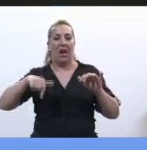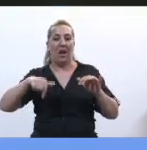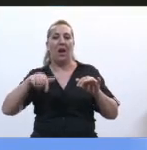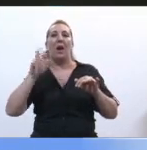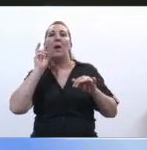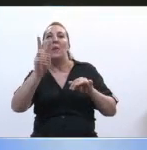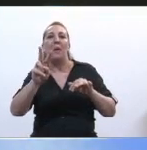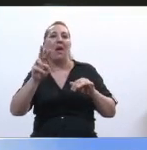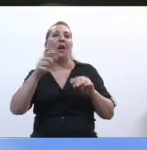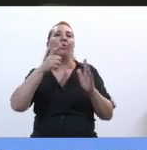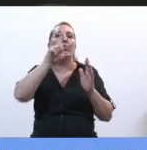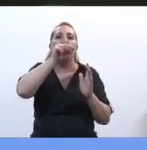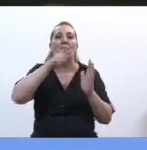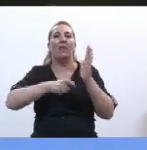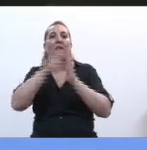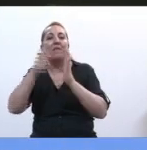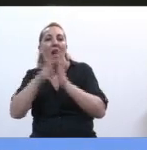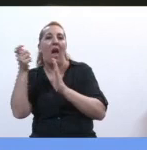de comunicación por las redes